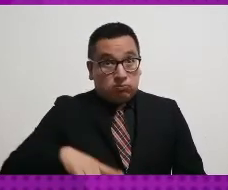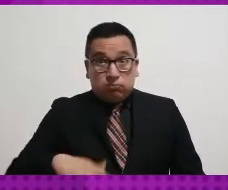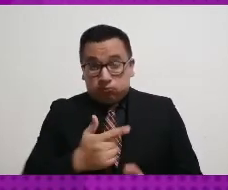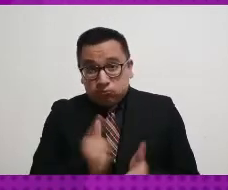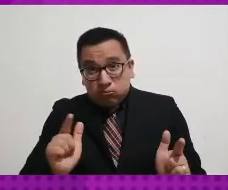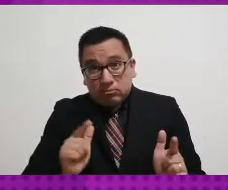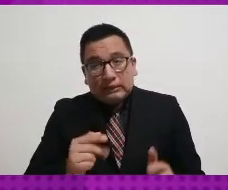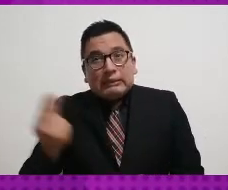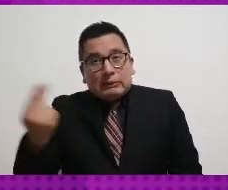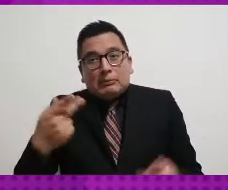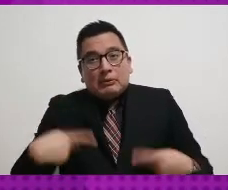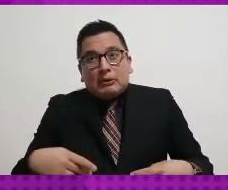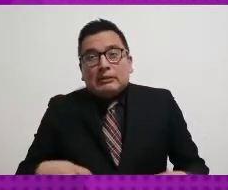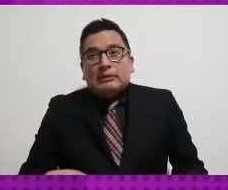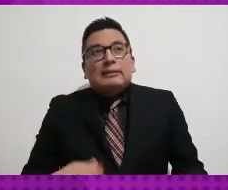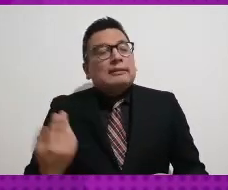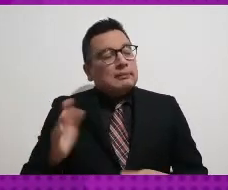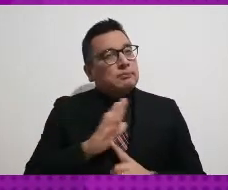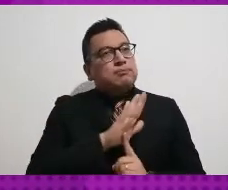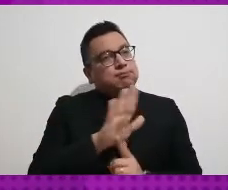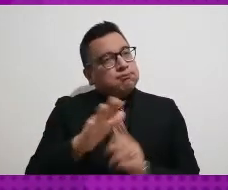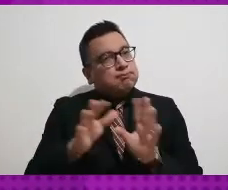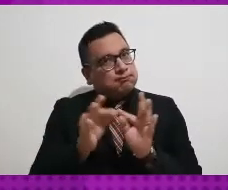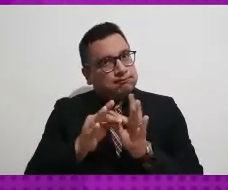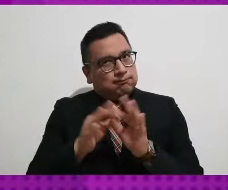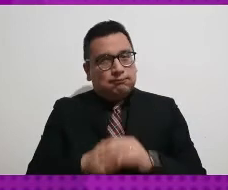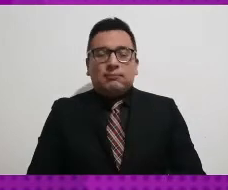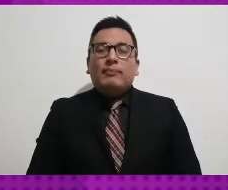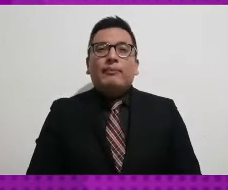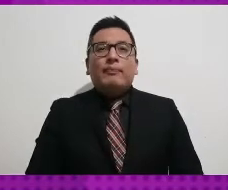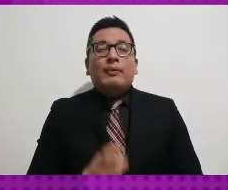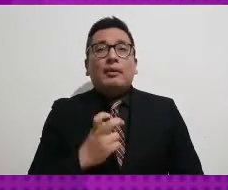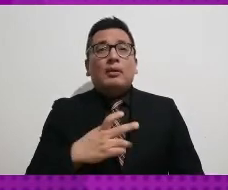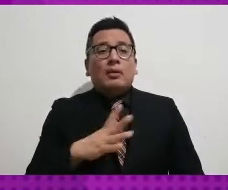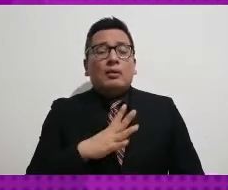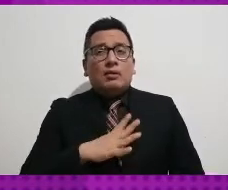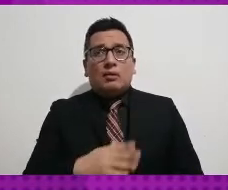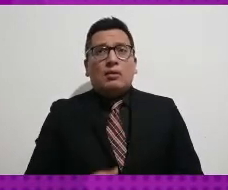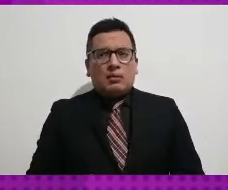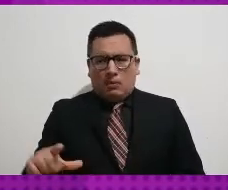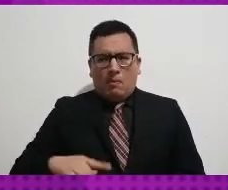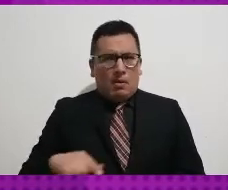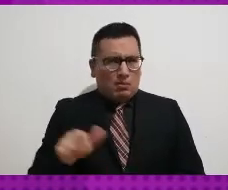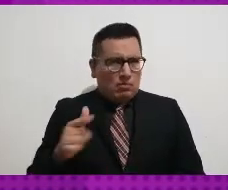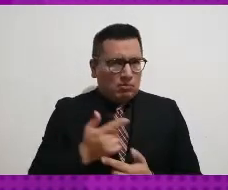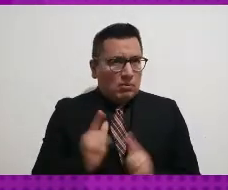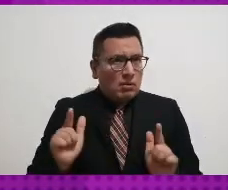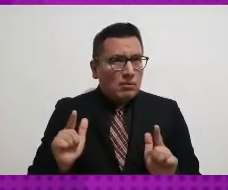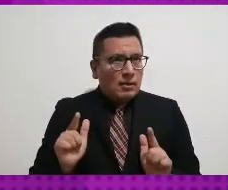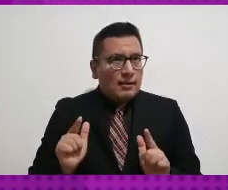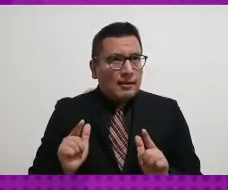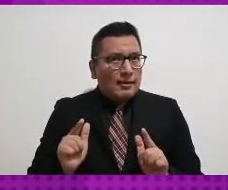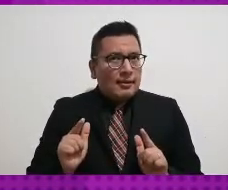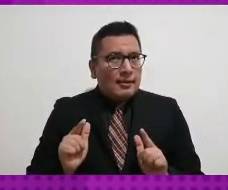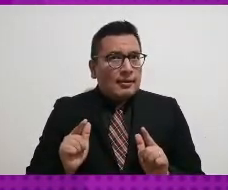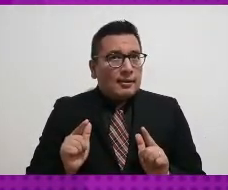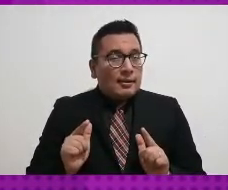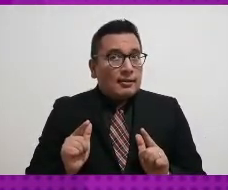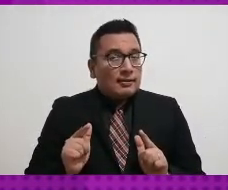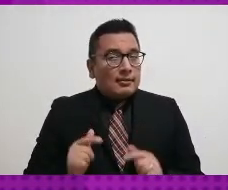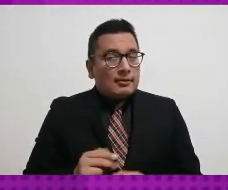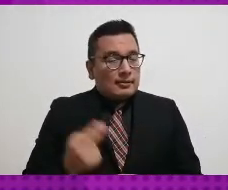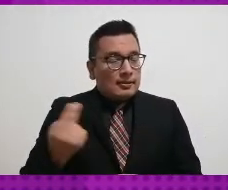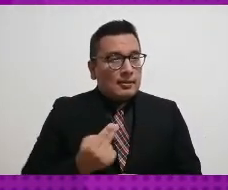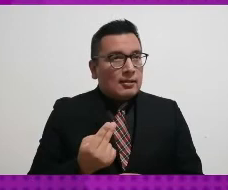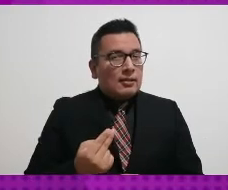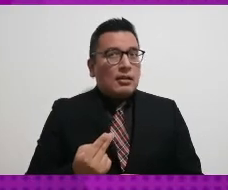¿no? Entonces, para nosotros resulta indispensable que cada gobierno que sea elegido democráticamente no solamente sea